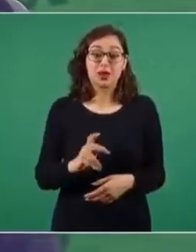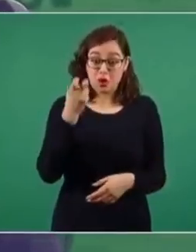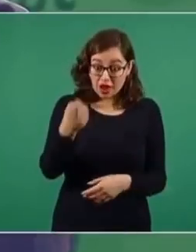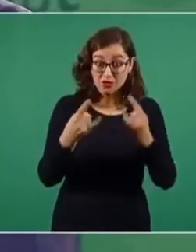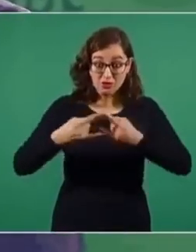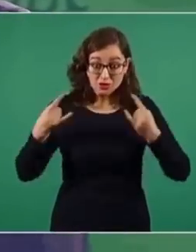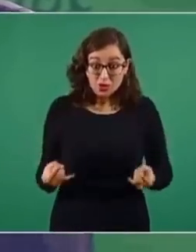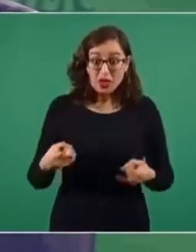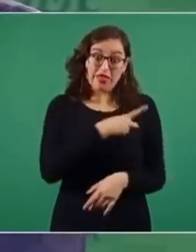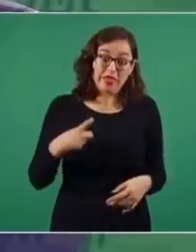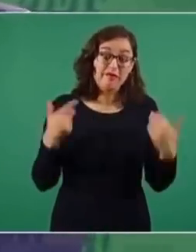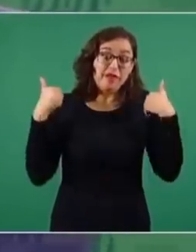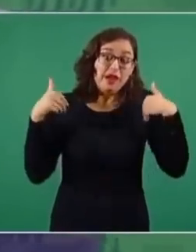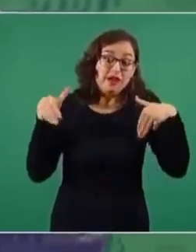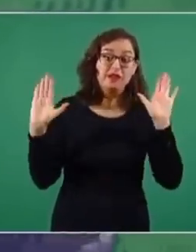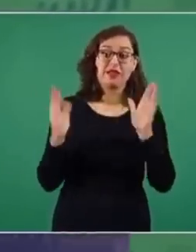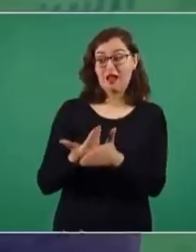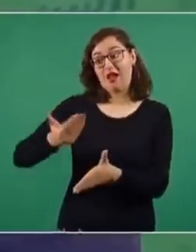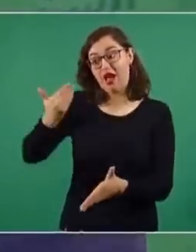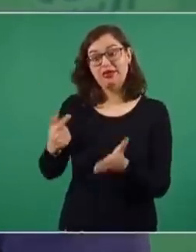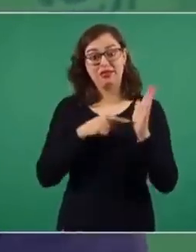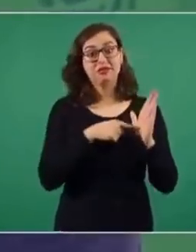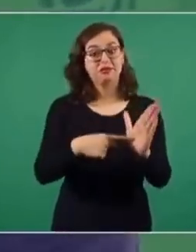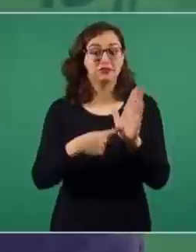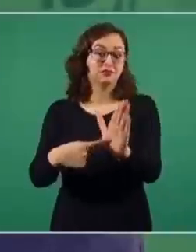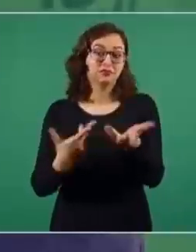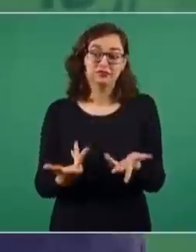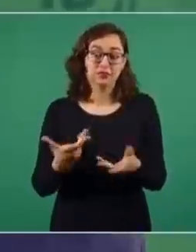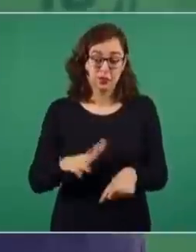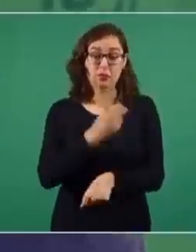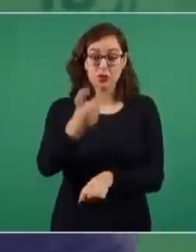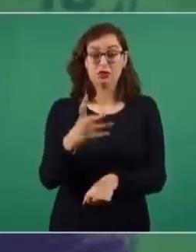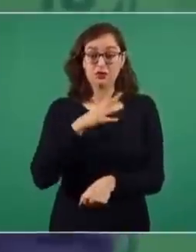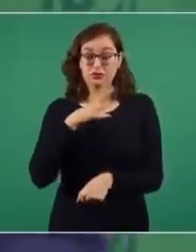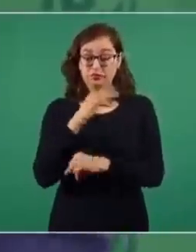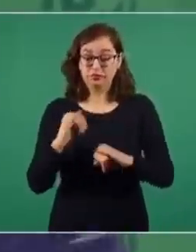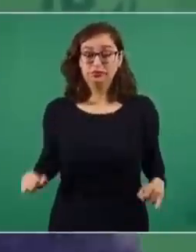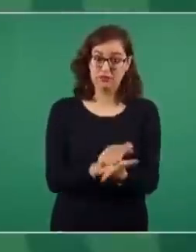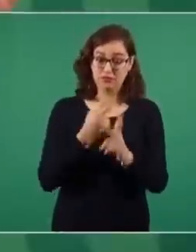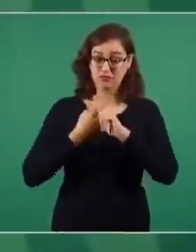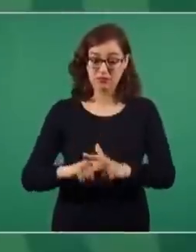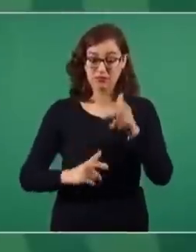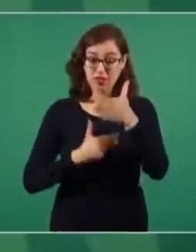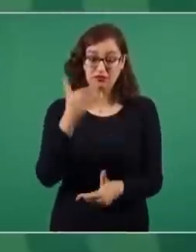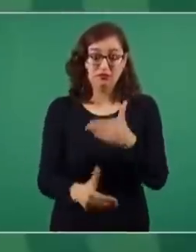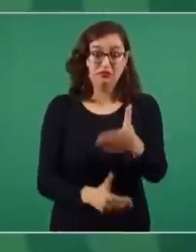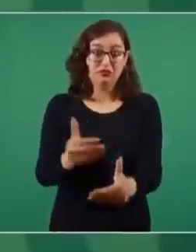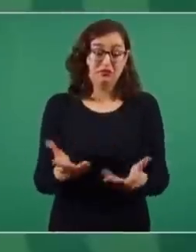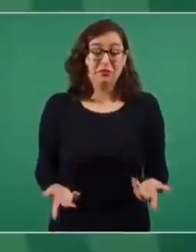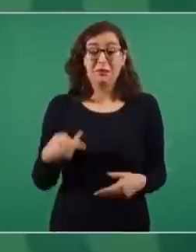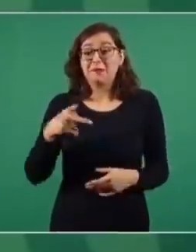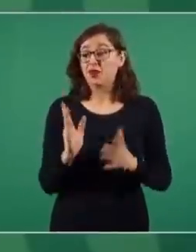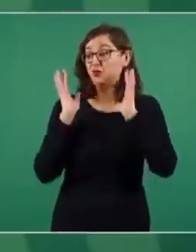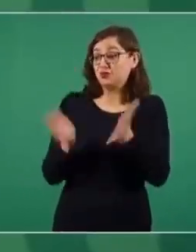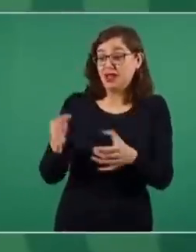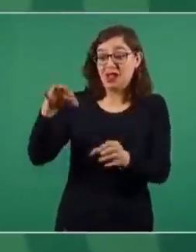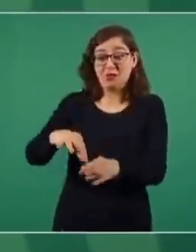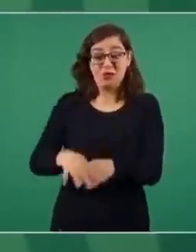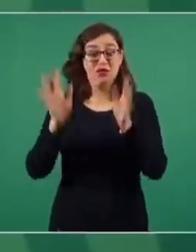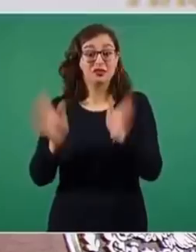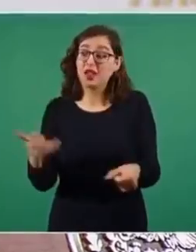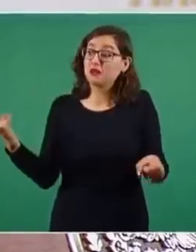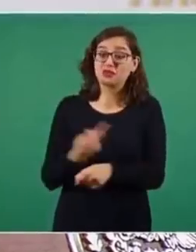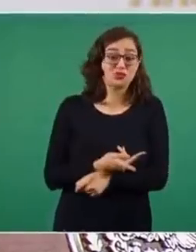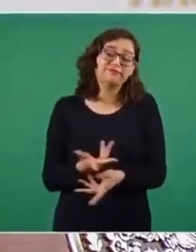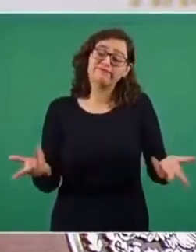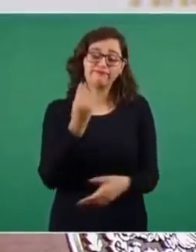momento. Incluso para eso hay instancias legales. Ahora que el pueblo decide que él sea el gobernador, pues